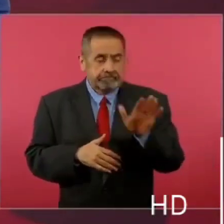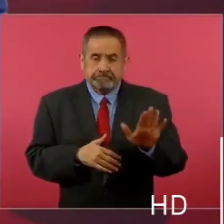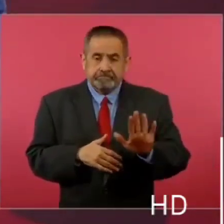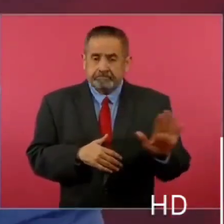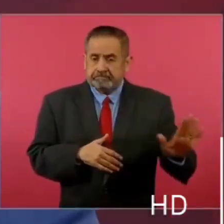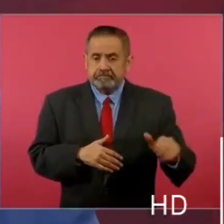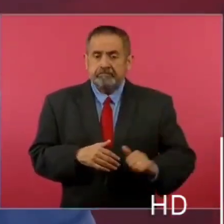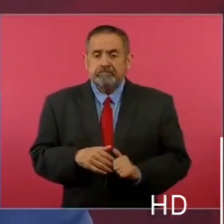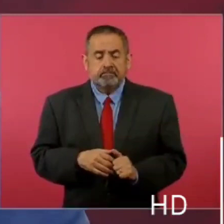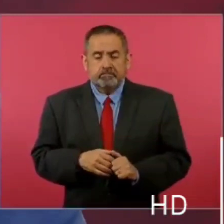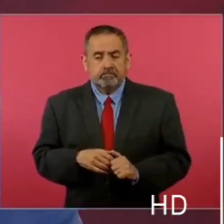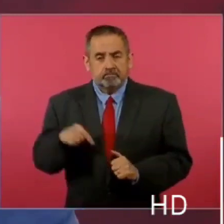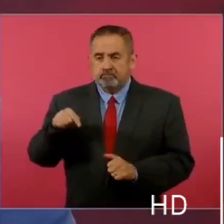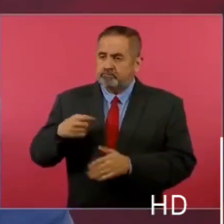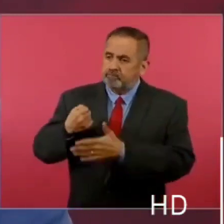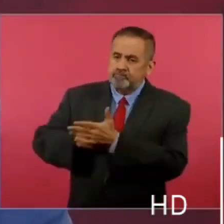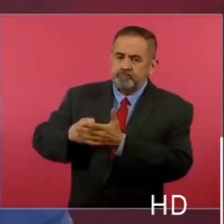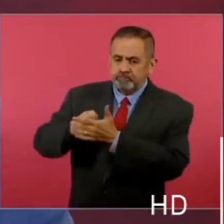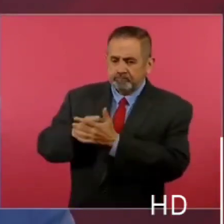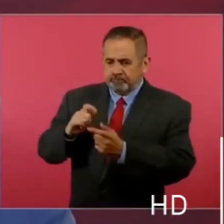este movimiento de transformación,